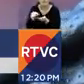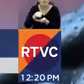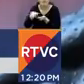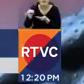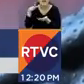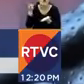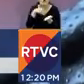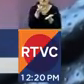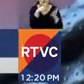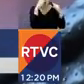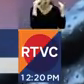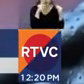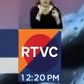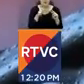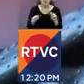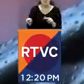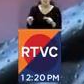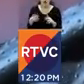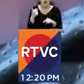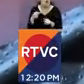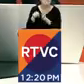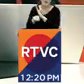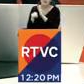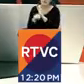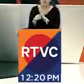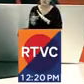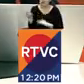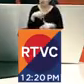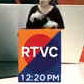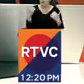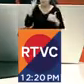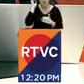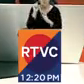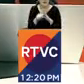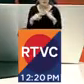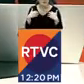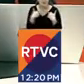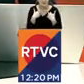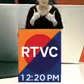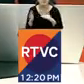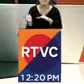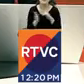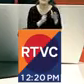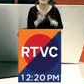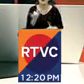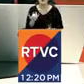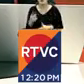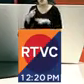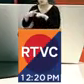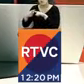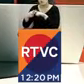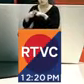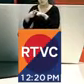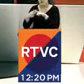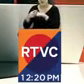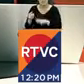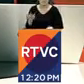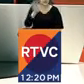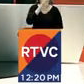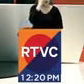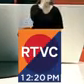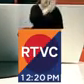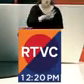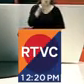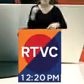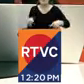Países Bajos detona indignación social. En medio de la creciente tensión entre Moscú y Occidente por el despliegue de tropas rusas en